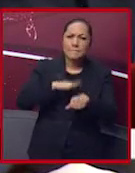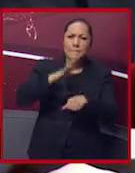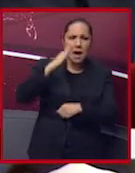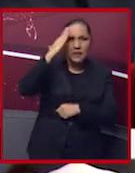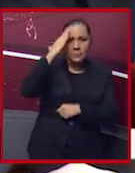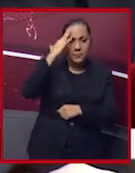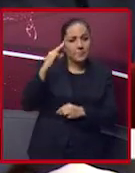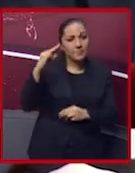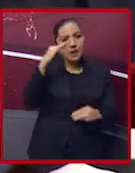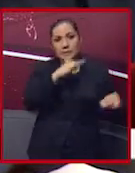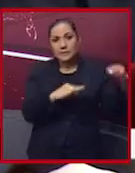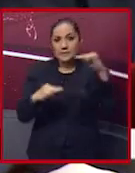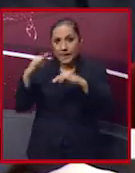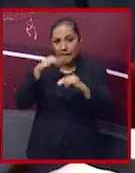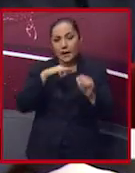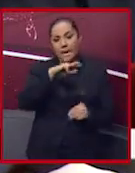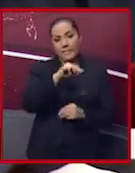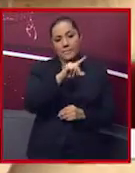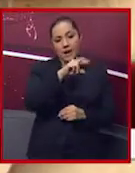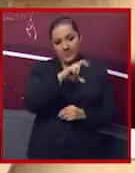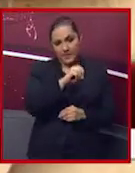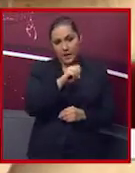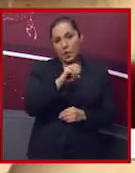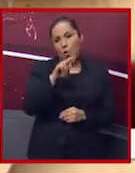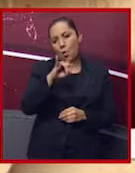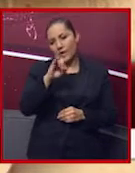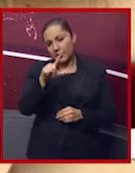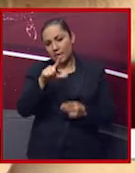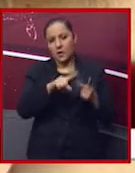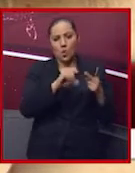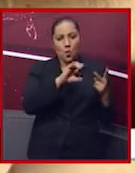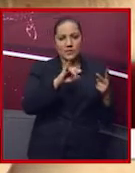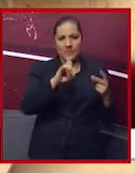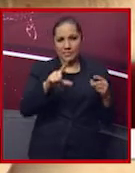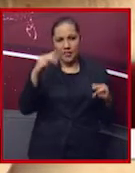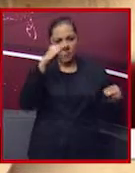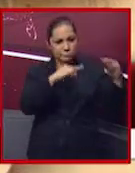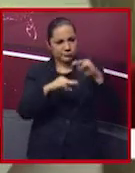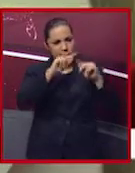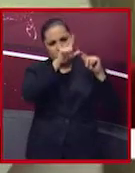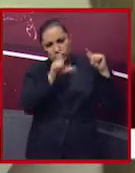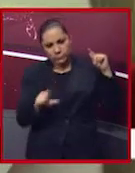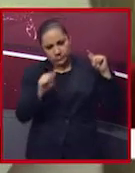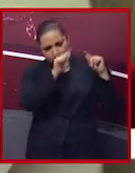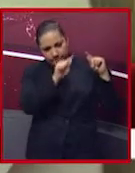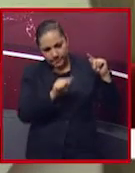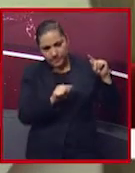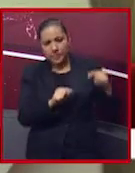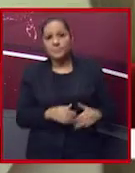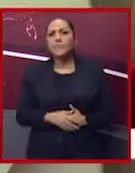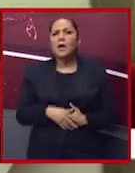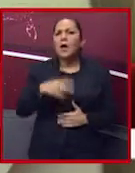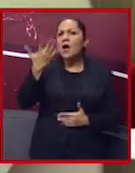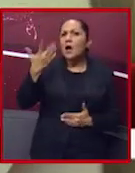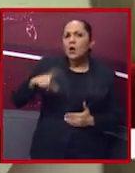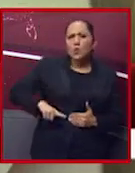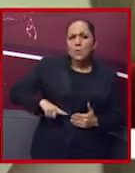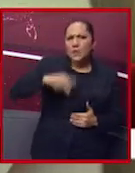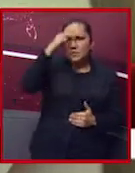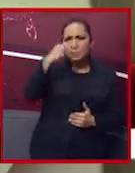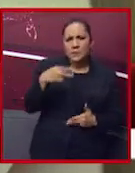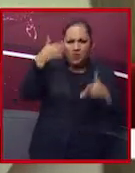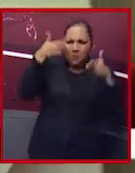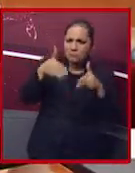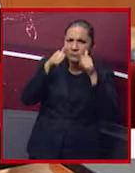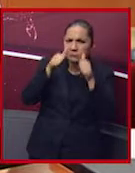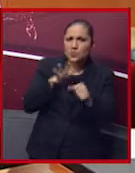Madre Oriental, Sierra Madre Occidental. Pero, ¿qué hace el Estado mexicano? La atención de las causas